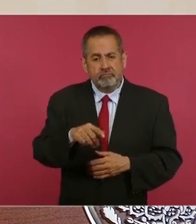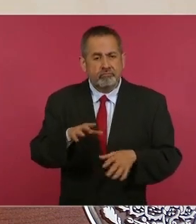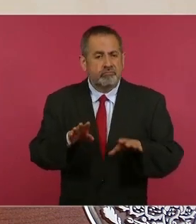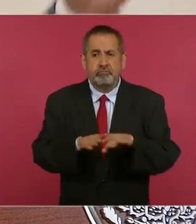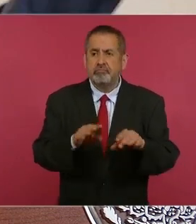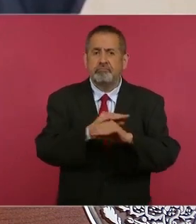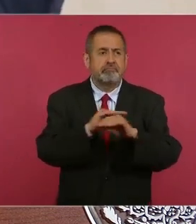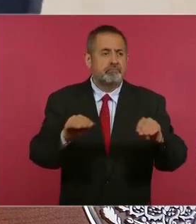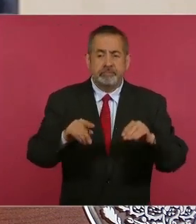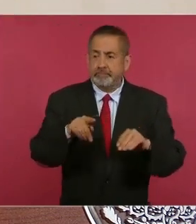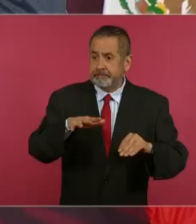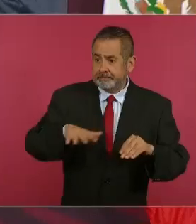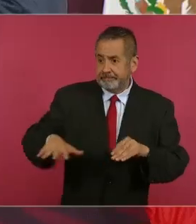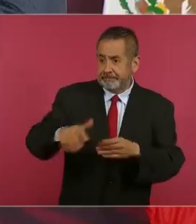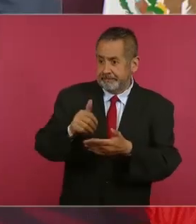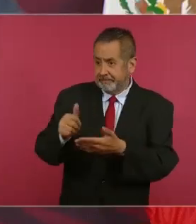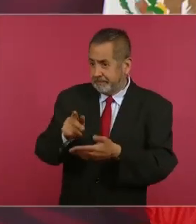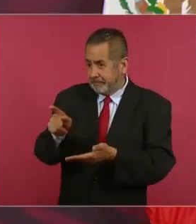entró